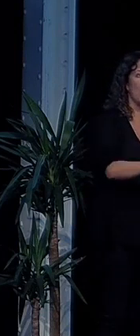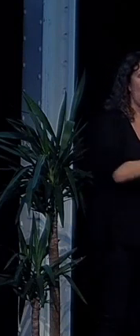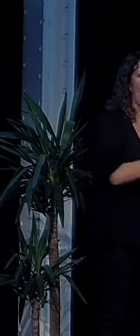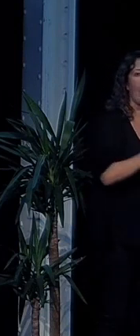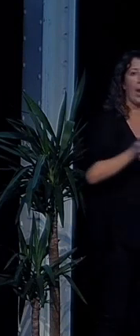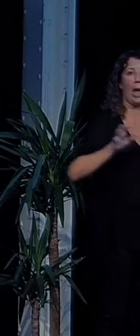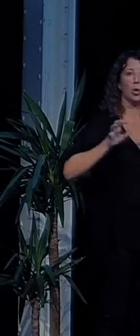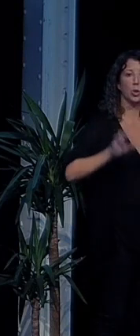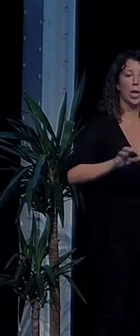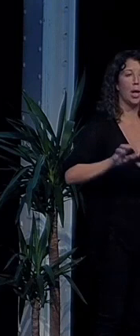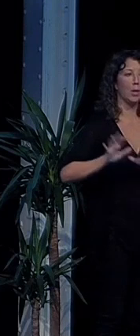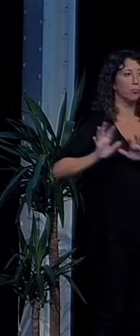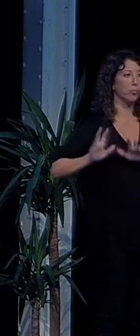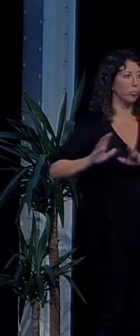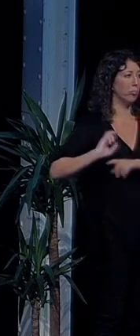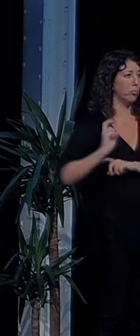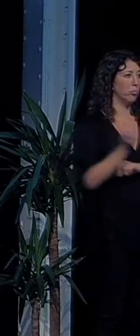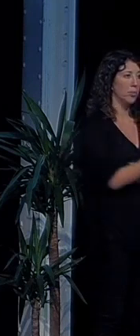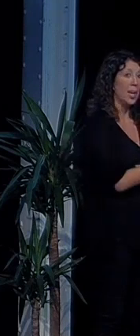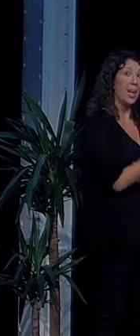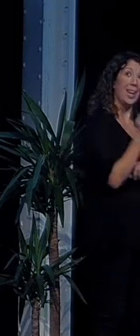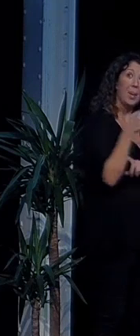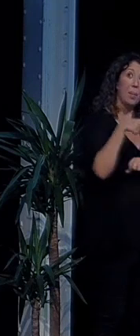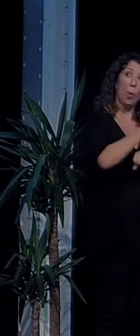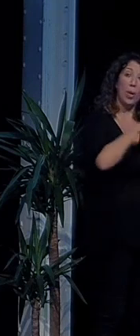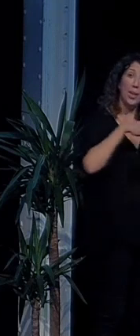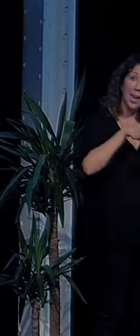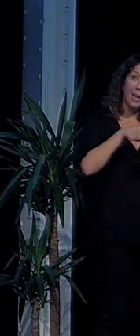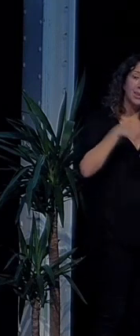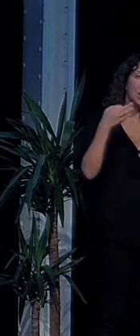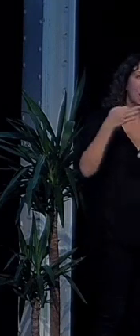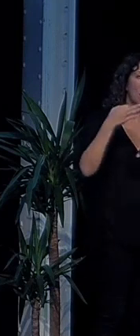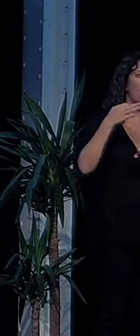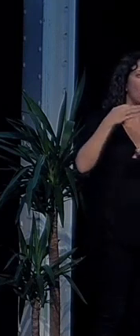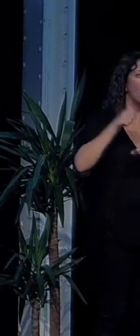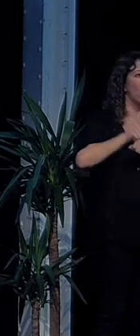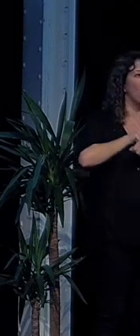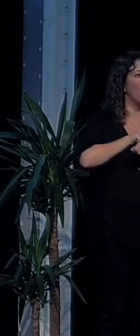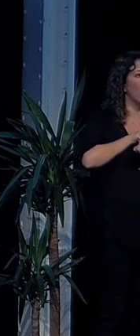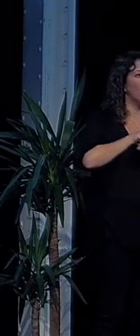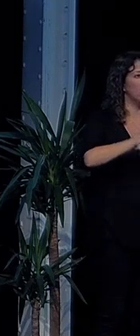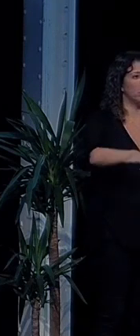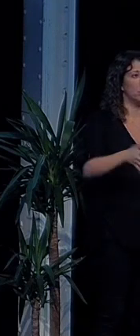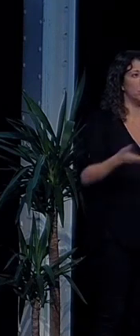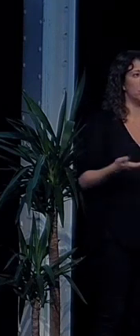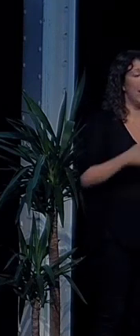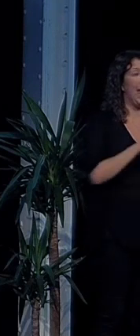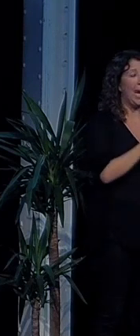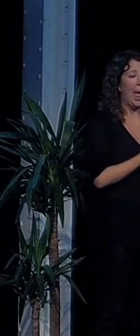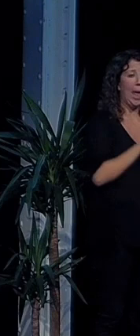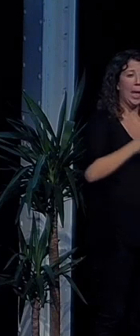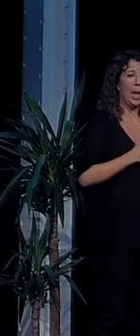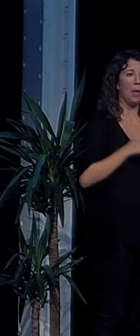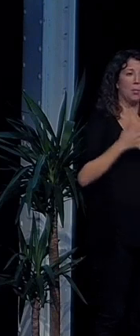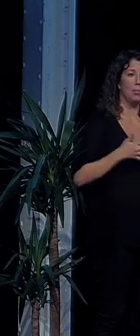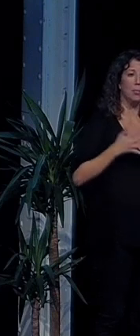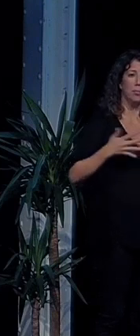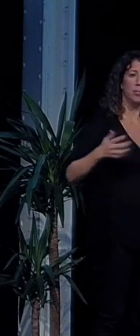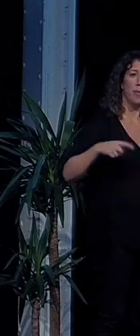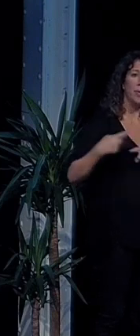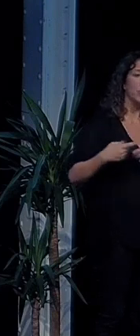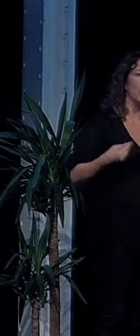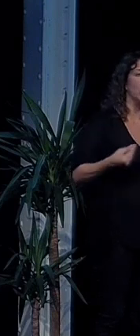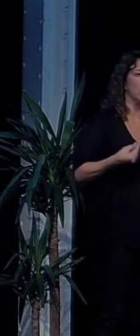bueno, pues todas las políticas públicas para que se cumplan, porque tenemos mucho escrito, muchas leyes escritas, pero veo que no se